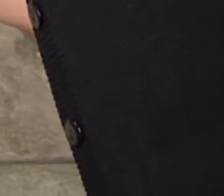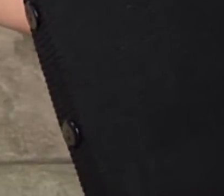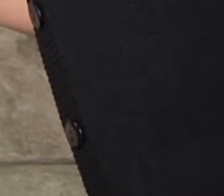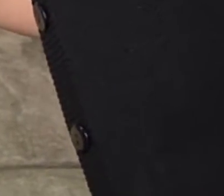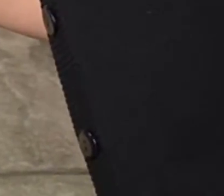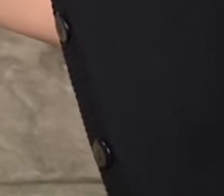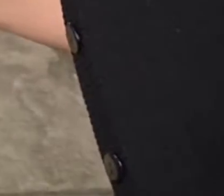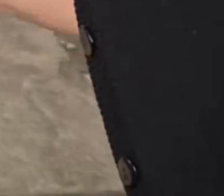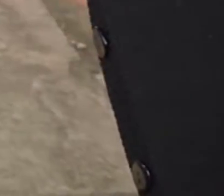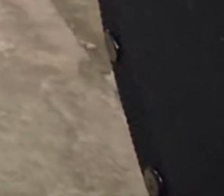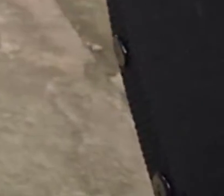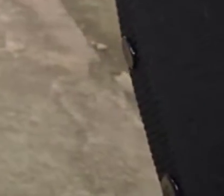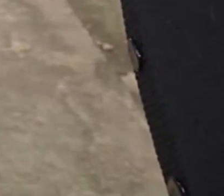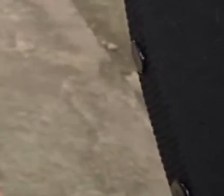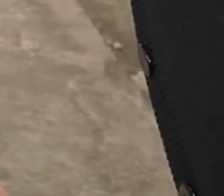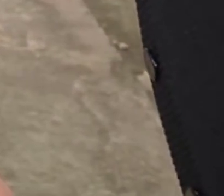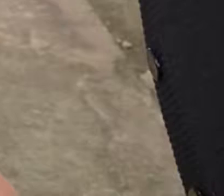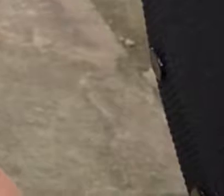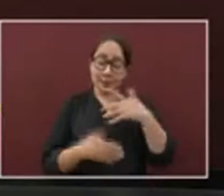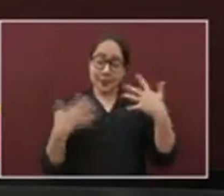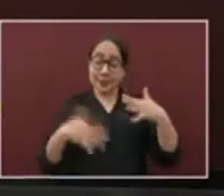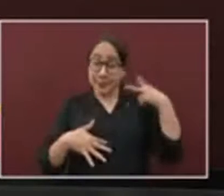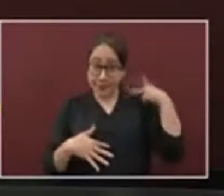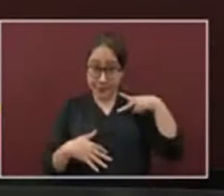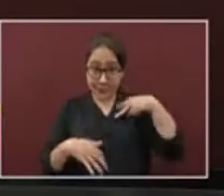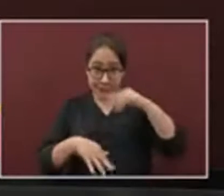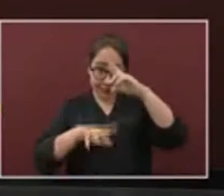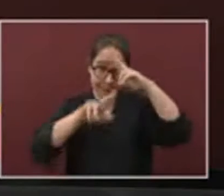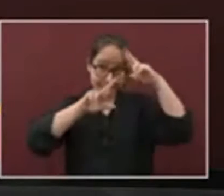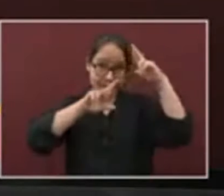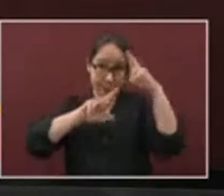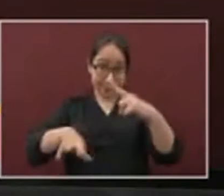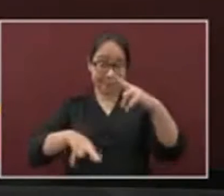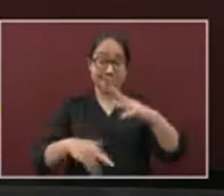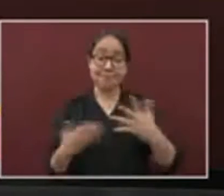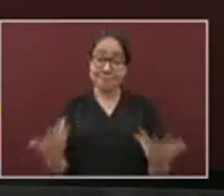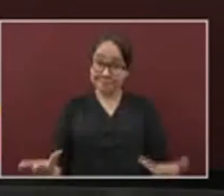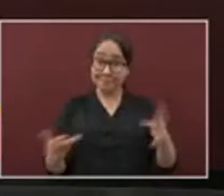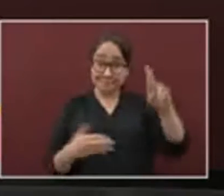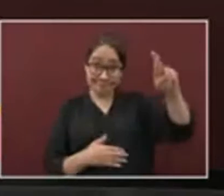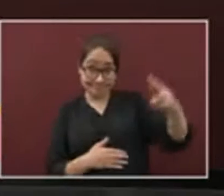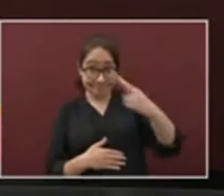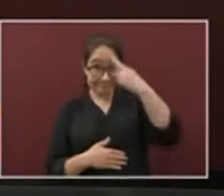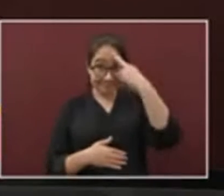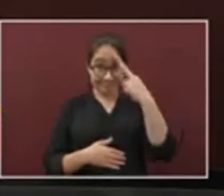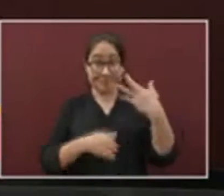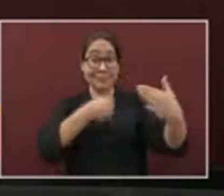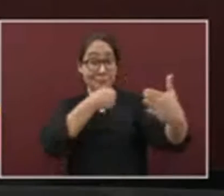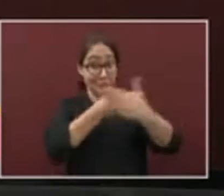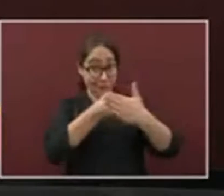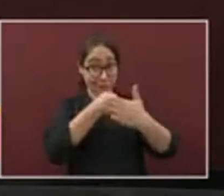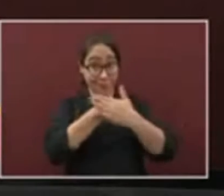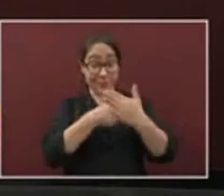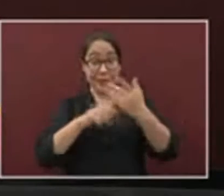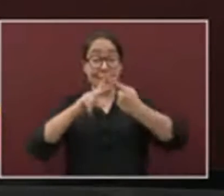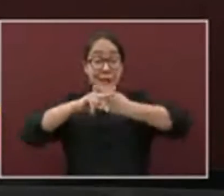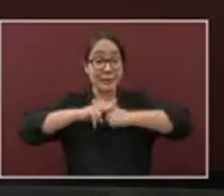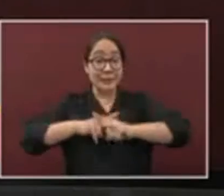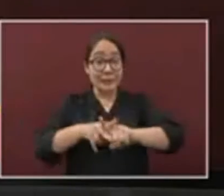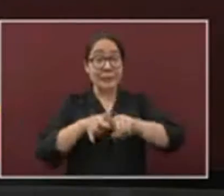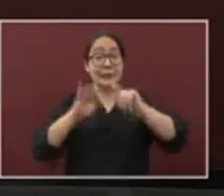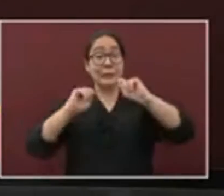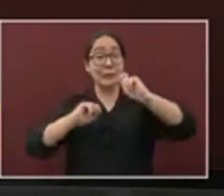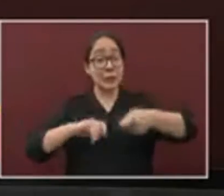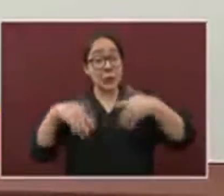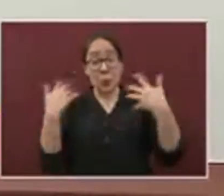confirmaron este fin de semana las autoridades de salud recuerden que ya está próximo a comenzar la gran